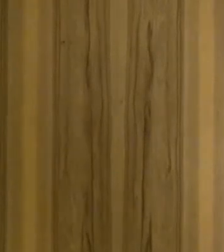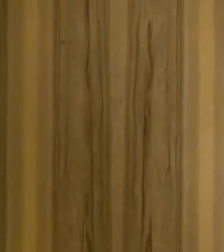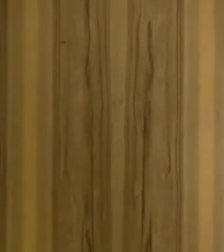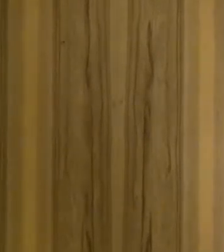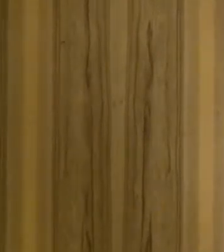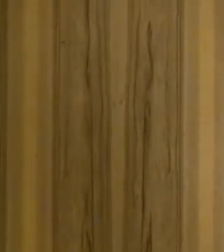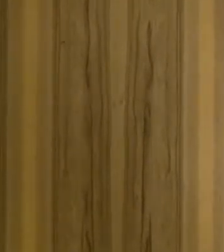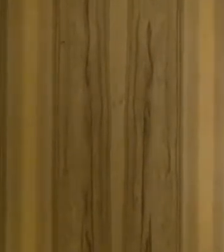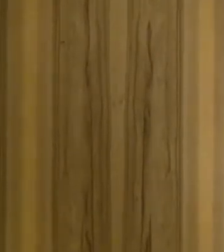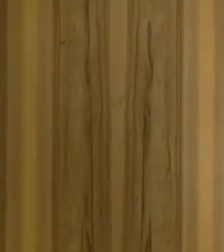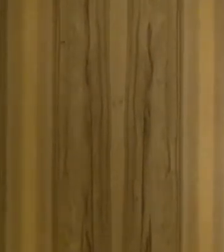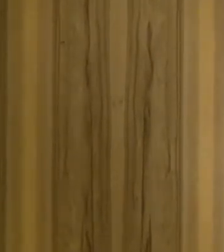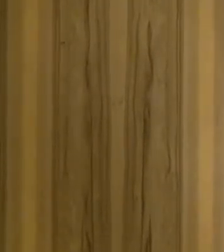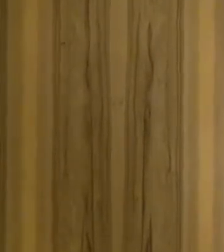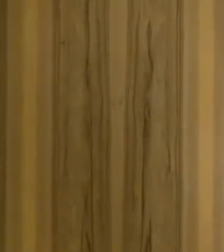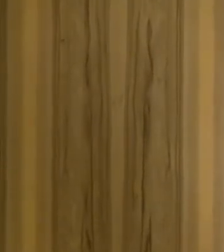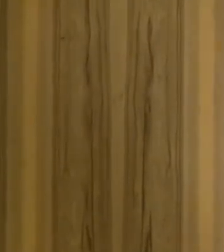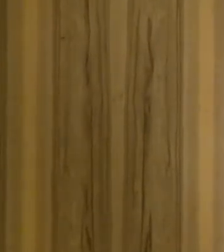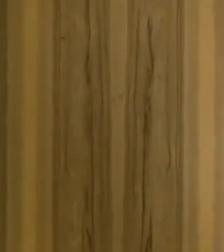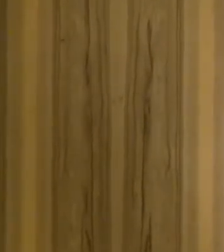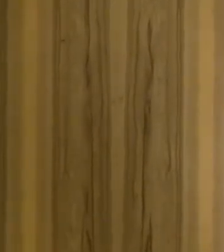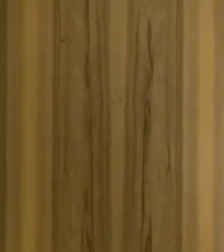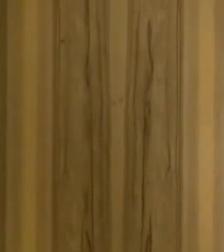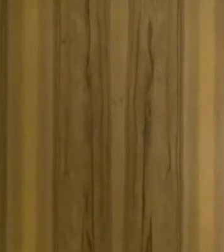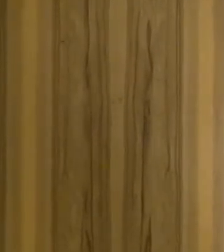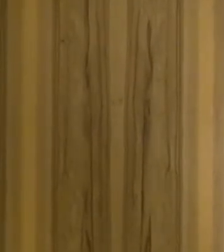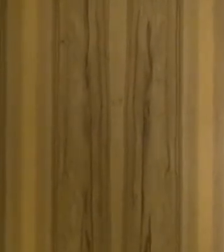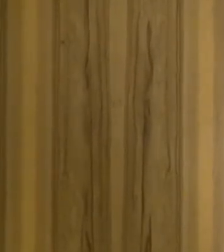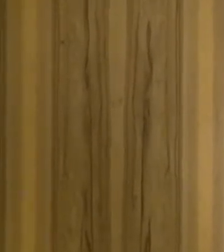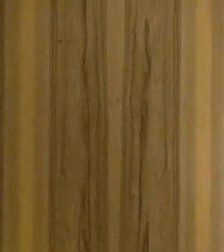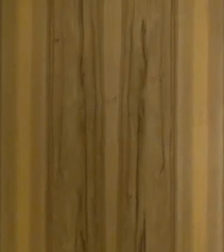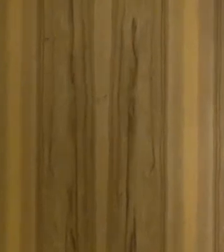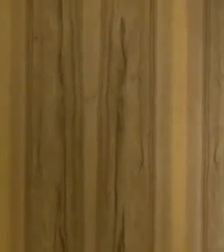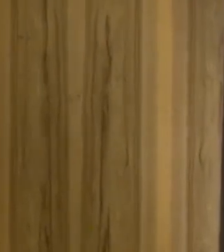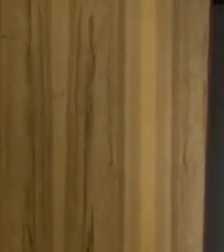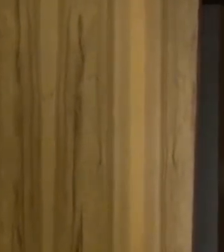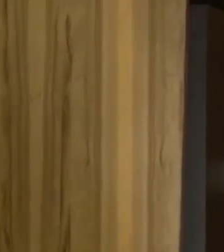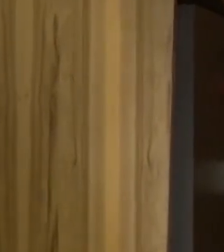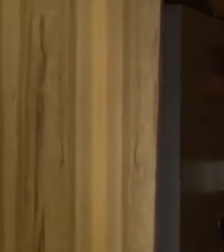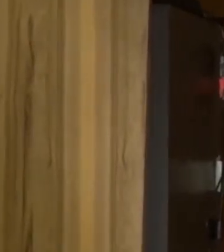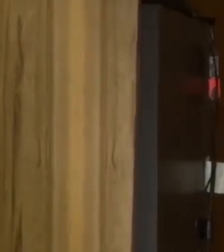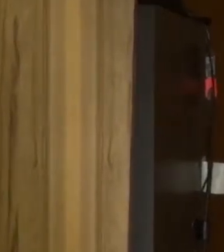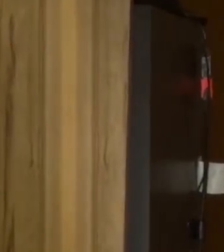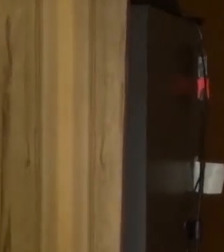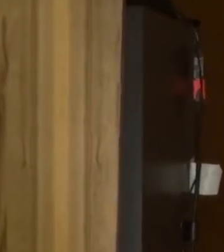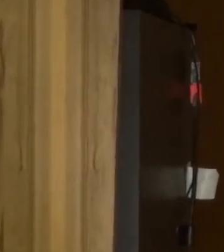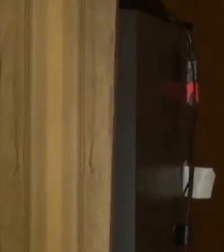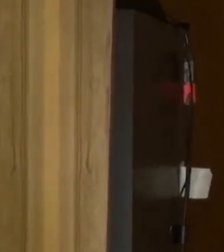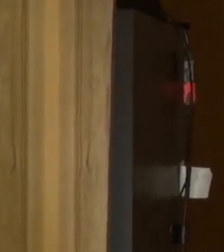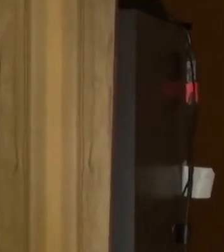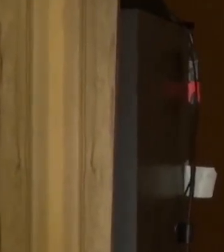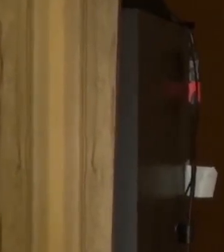Rabanal, error de intérprete, tiene 35 años de experiencia, ha dibujado desde siempre, pero se ha dedicado